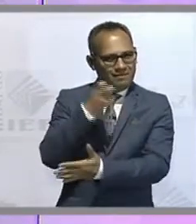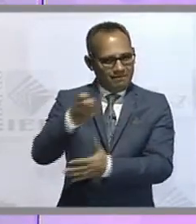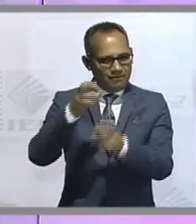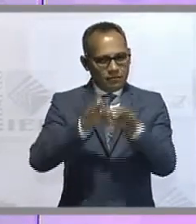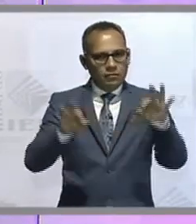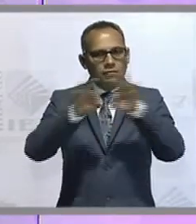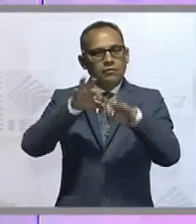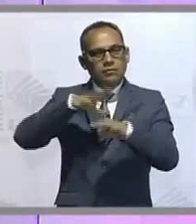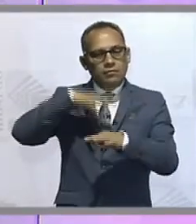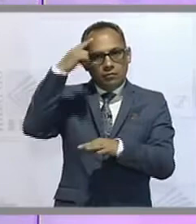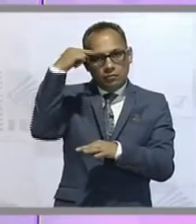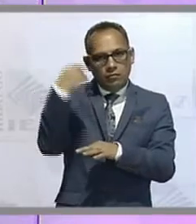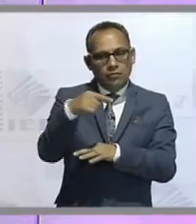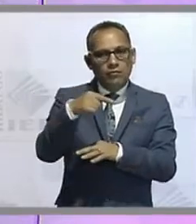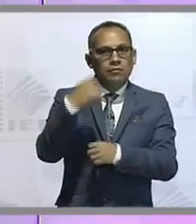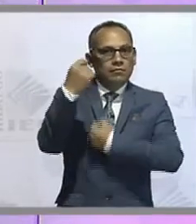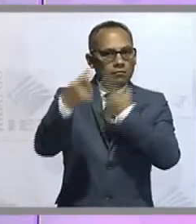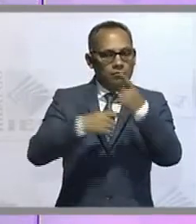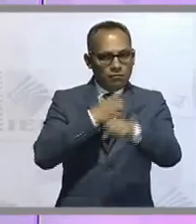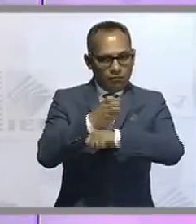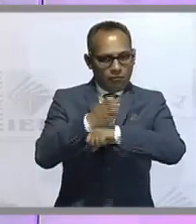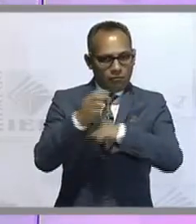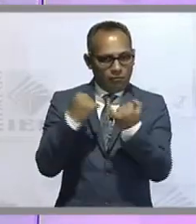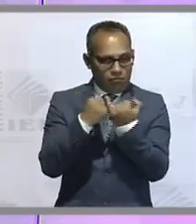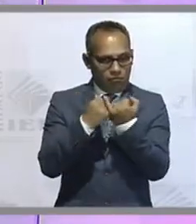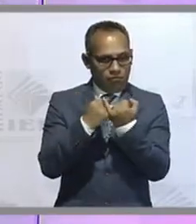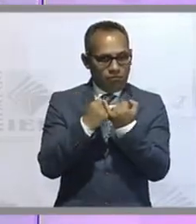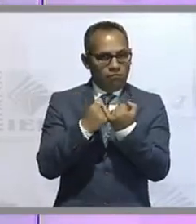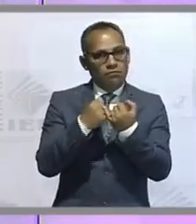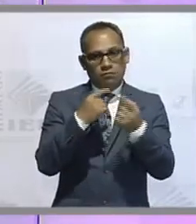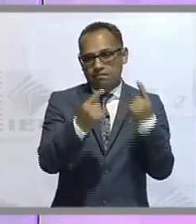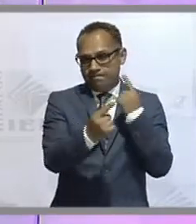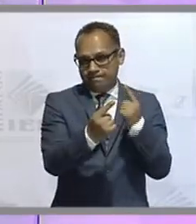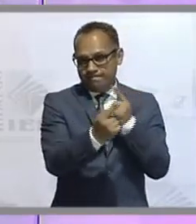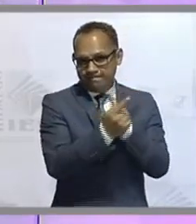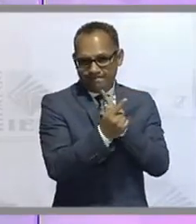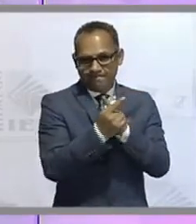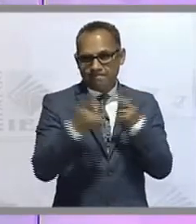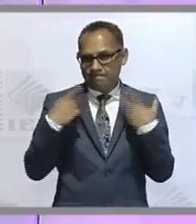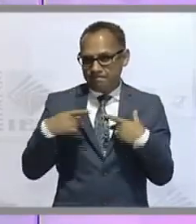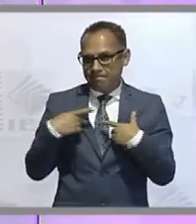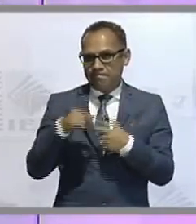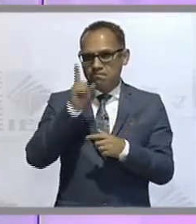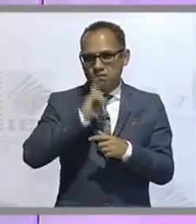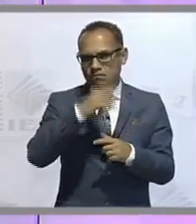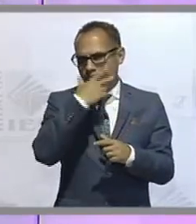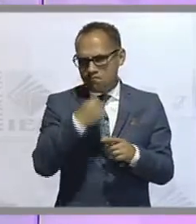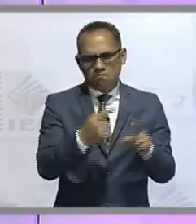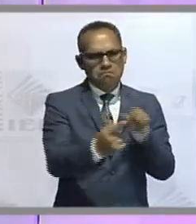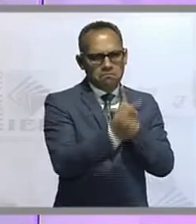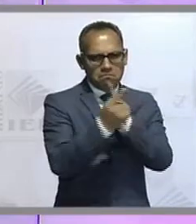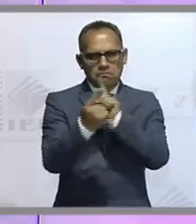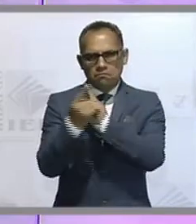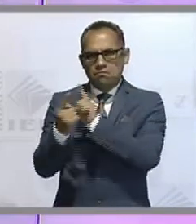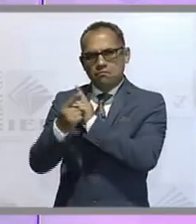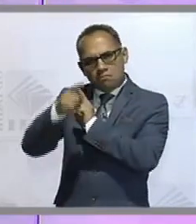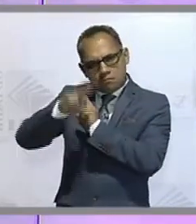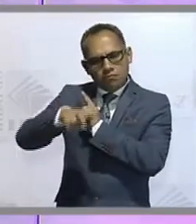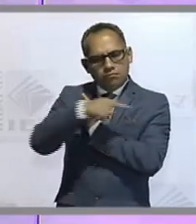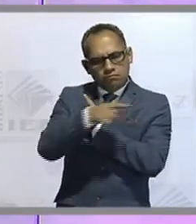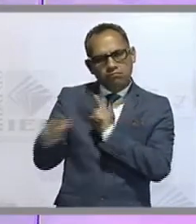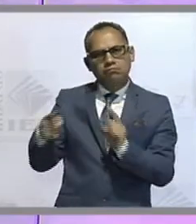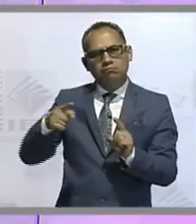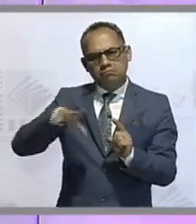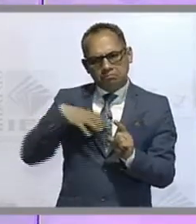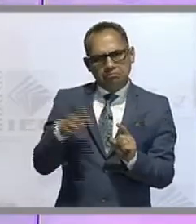de todo el estado se nos han acercado muchas personas mujeres y hombres trabajadores y habladores ilusiones que quieren